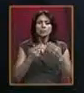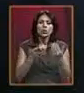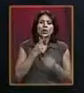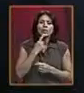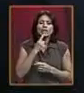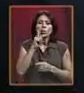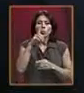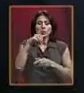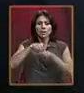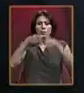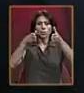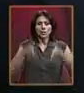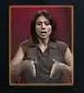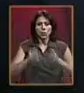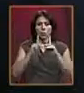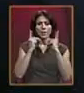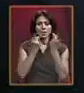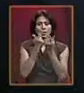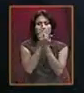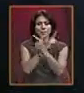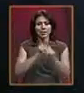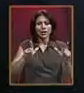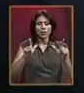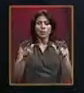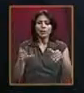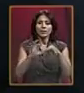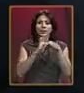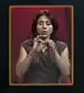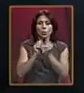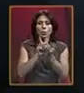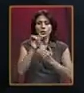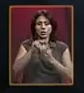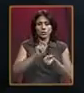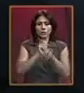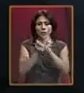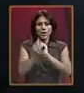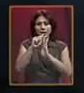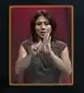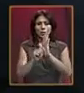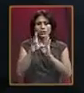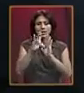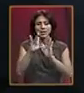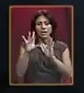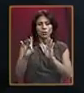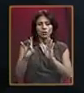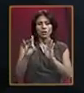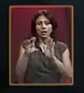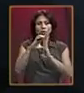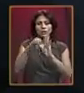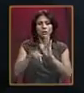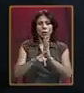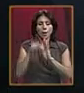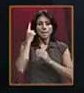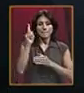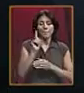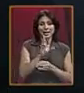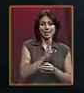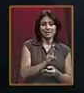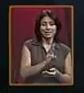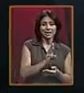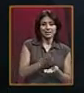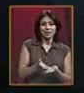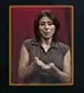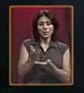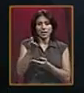diputado libertario en relación con el proyecto de reforma del artículo 78 de la Constitución Política para aumentar del 6 al